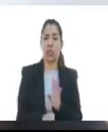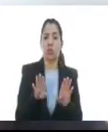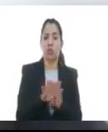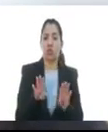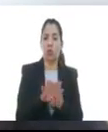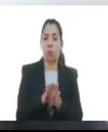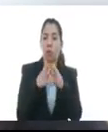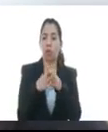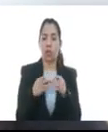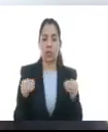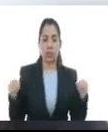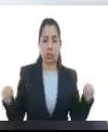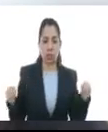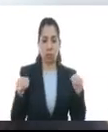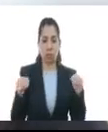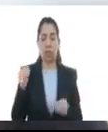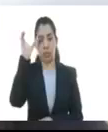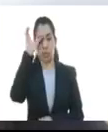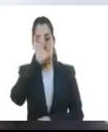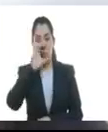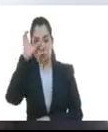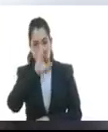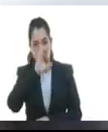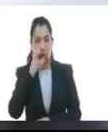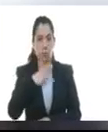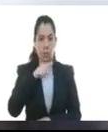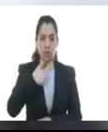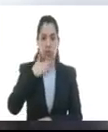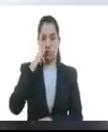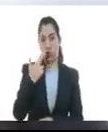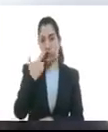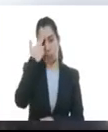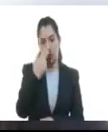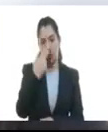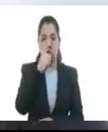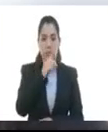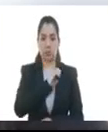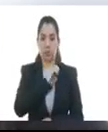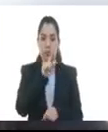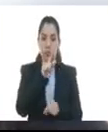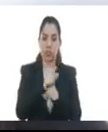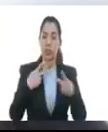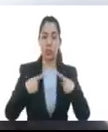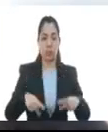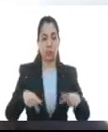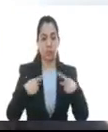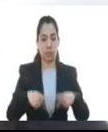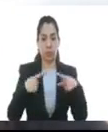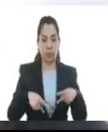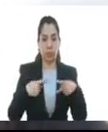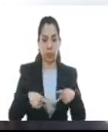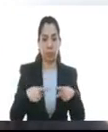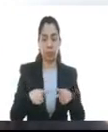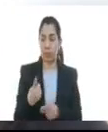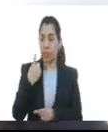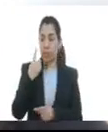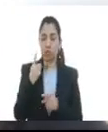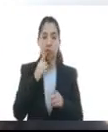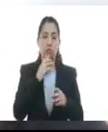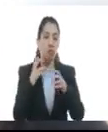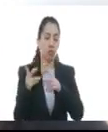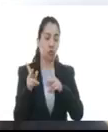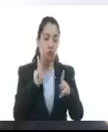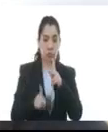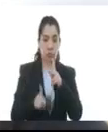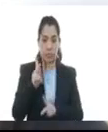pues toda una cultura. Pero yo recuerdo que algún especialista mencionaba en un conversatorio diciendo, en realidad cuando